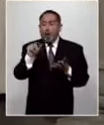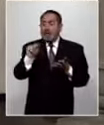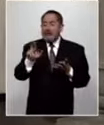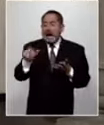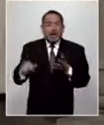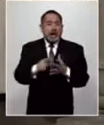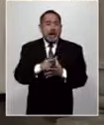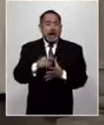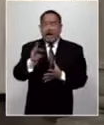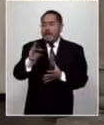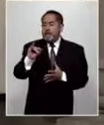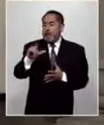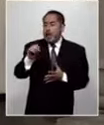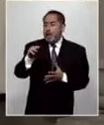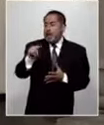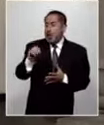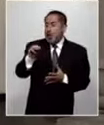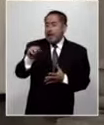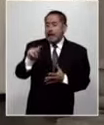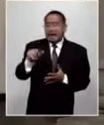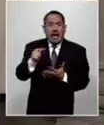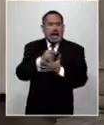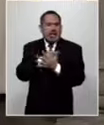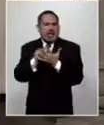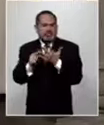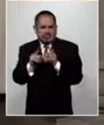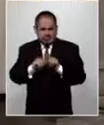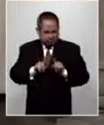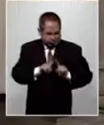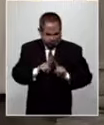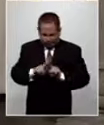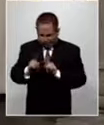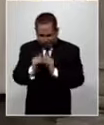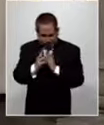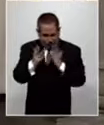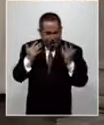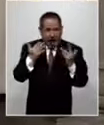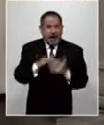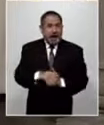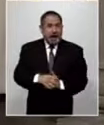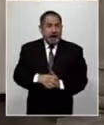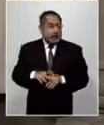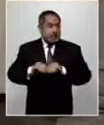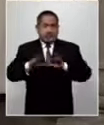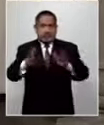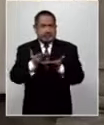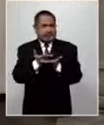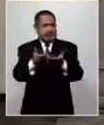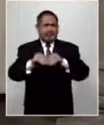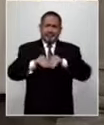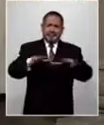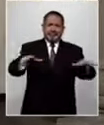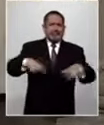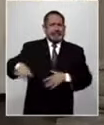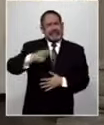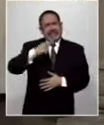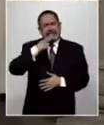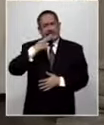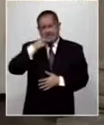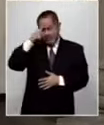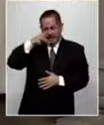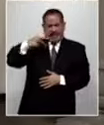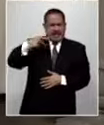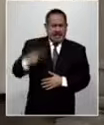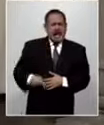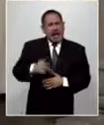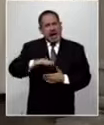Filomeno Mata. La selección que ponemos a disposición de la sociedad mexicana es una representación del invaluable